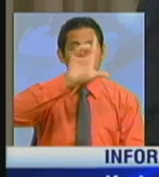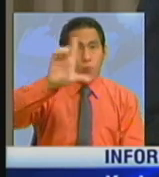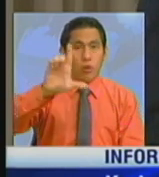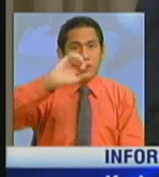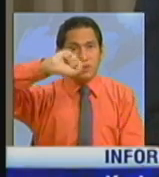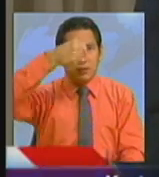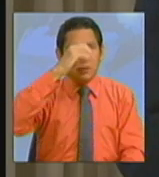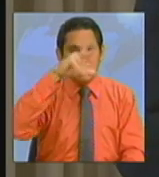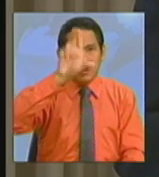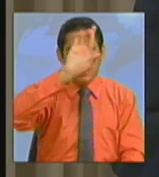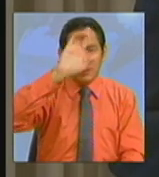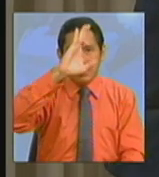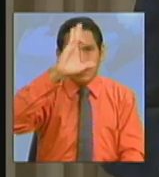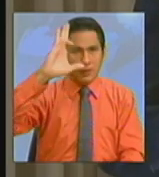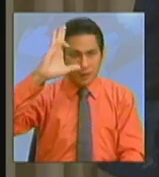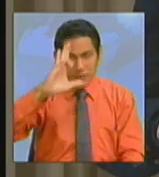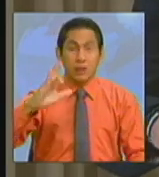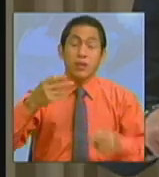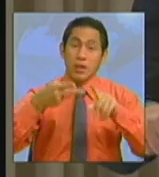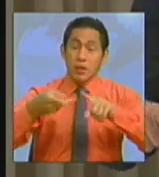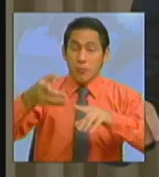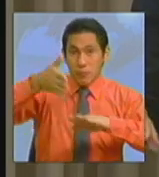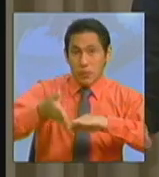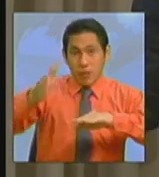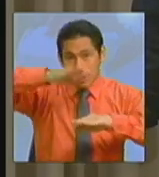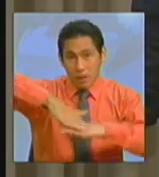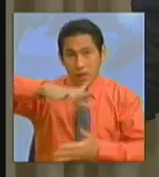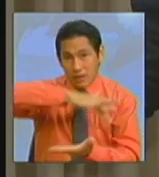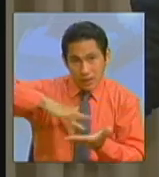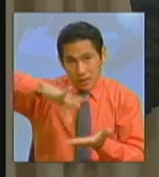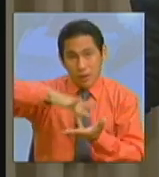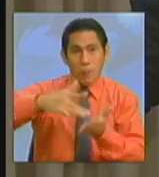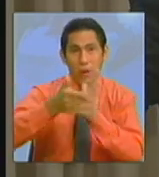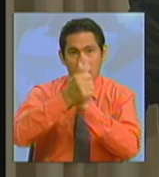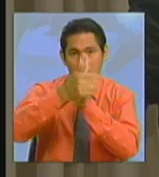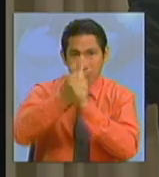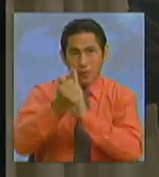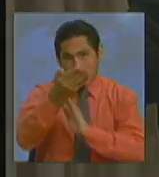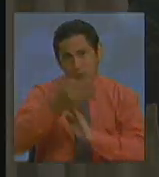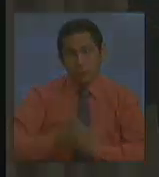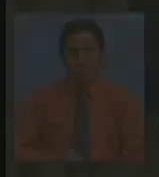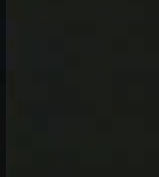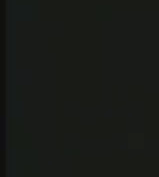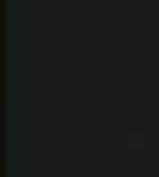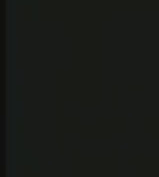encuentra grabando su primer disco de meditaciones cantadas.